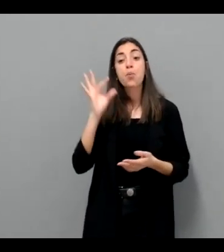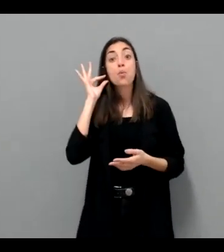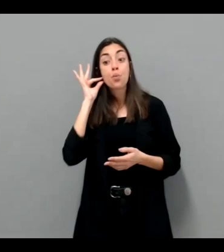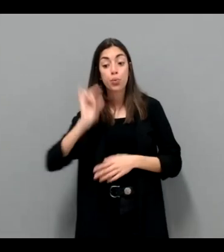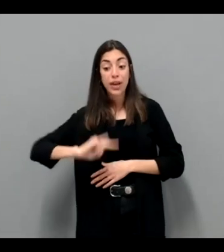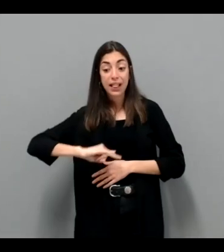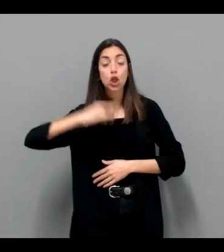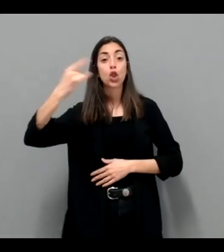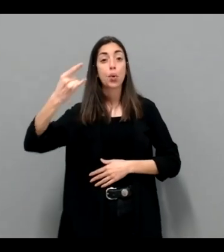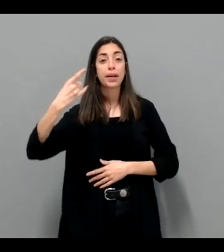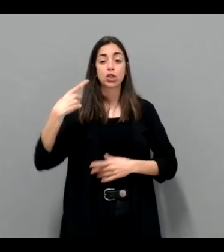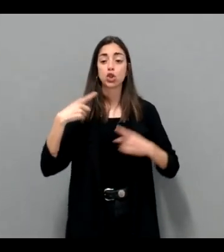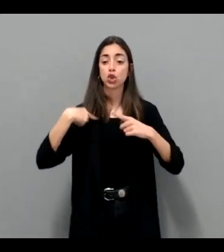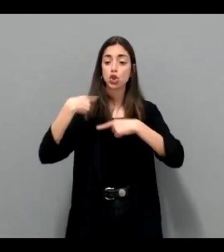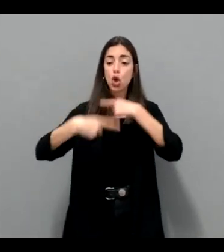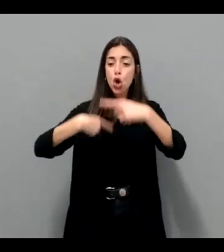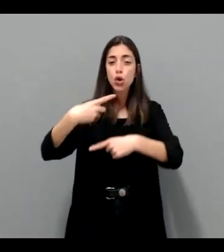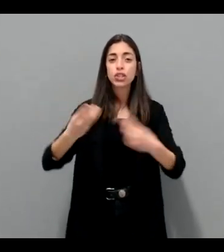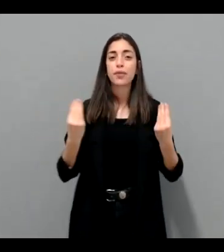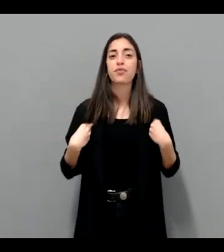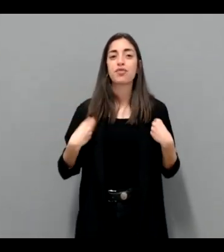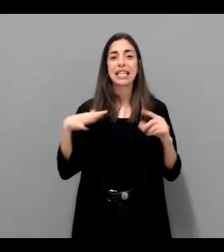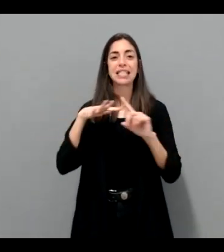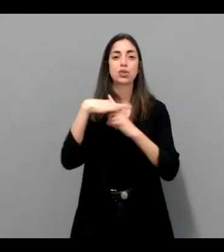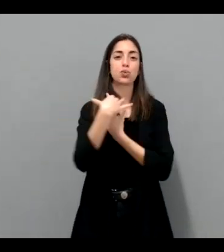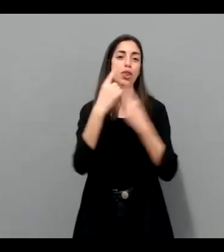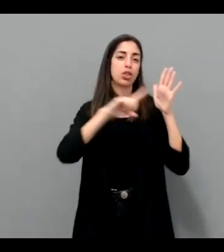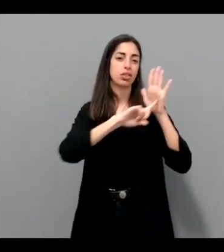vive cada día situaciones de discriminación.